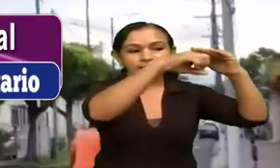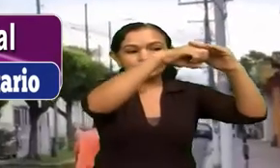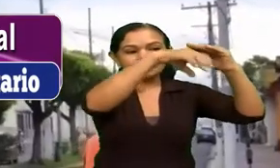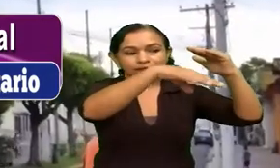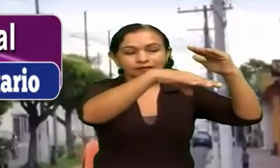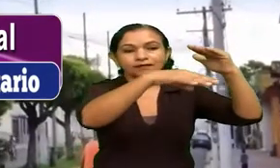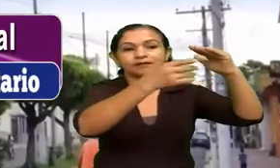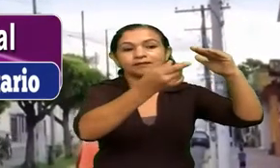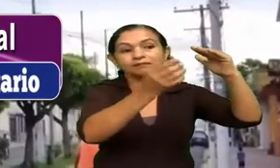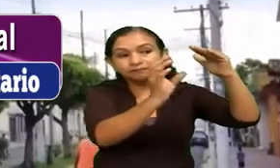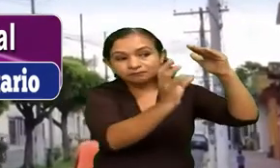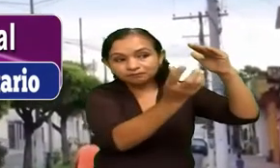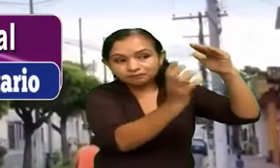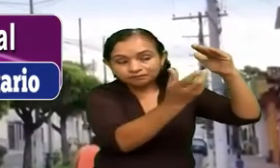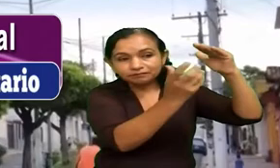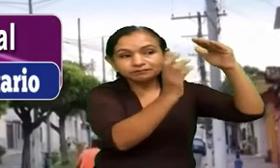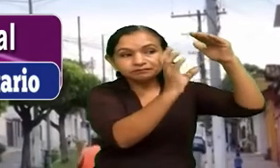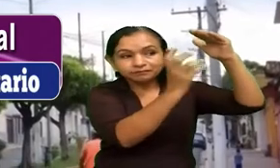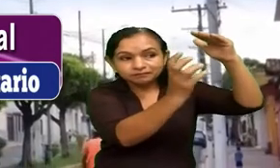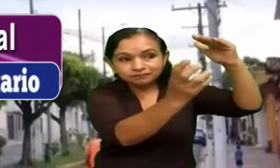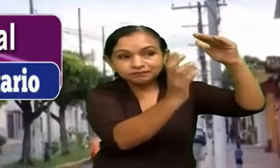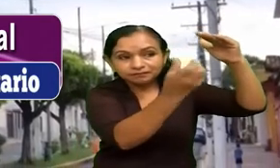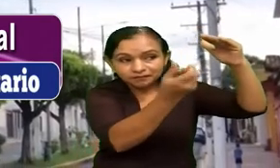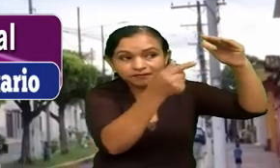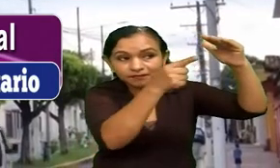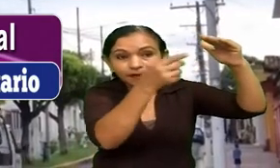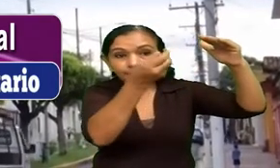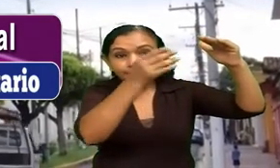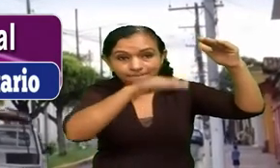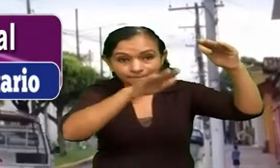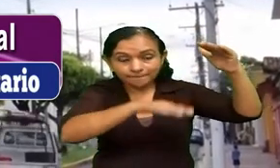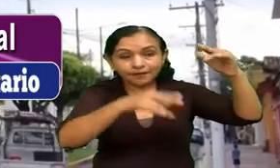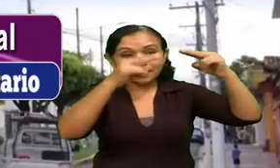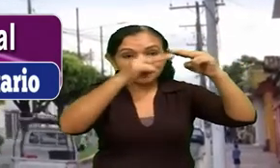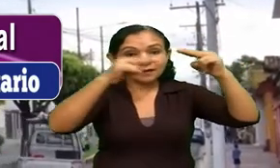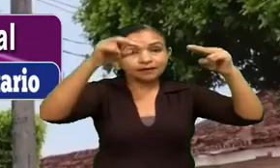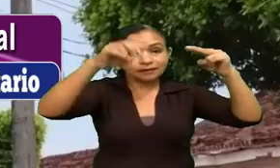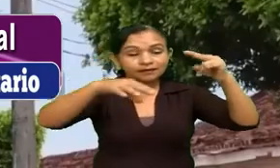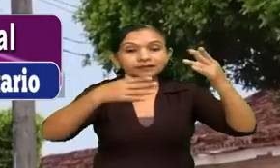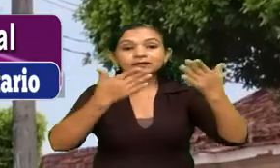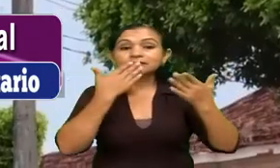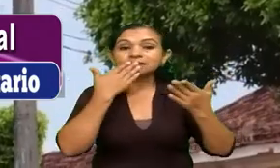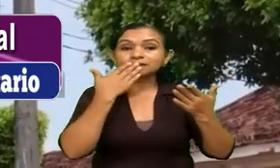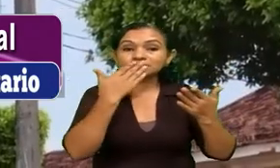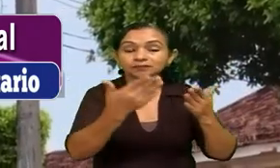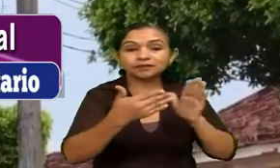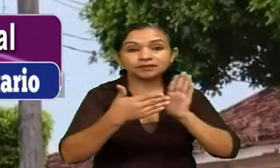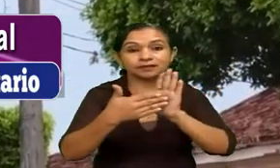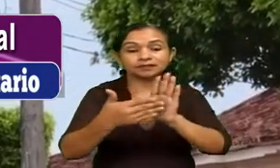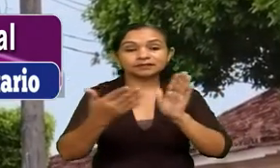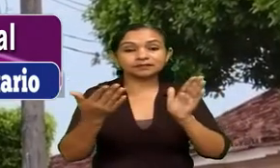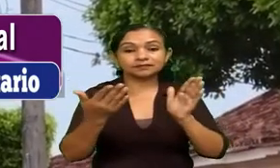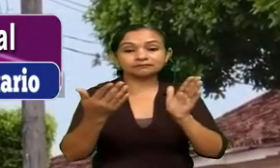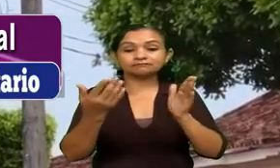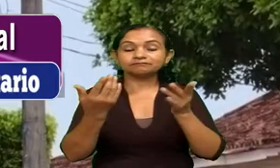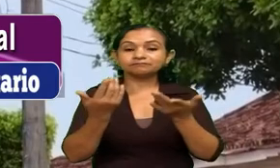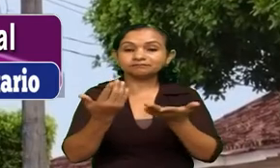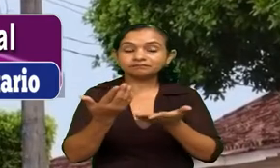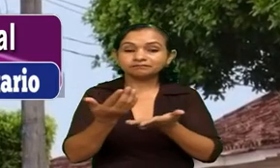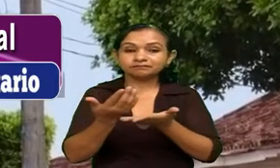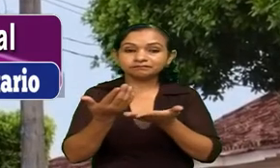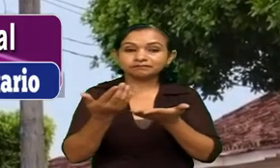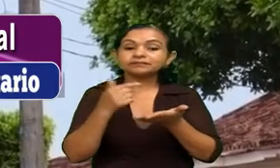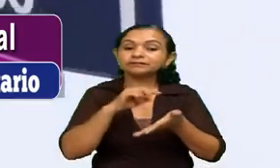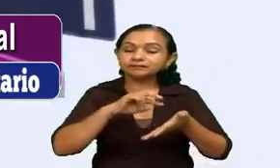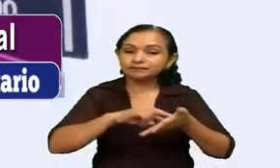bujías ahorradoras. Entonces es un modelo de eficiencia energética, de fuentes renovables, y